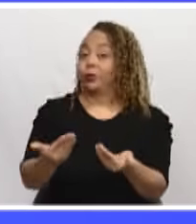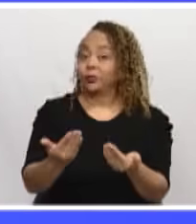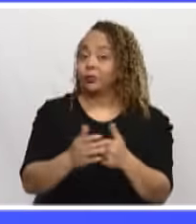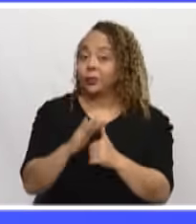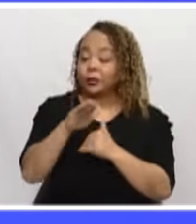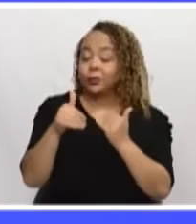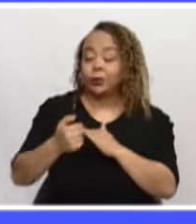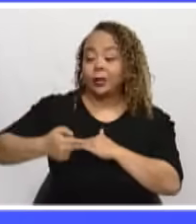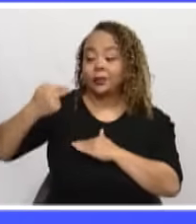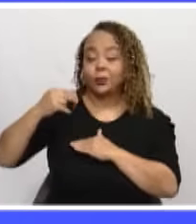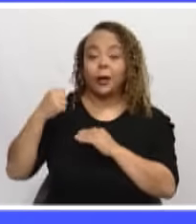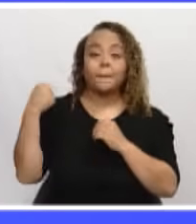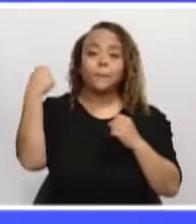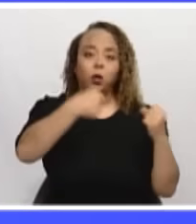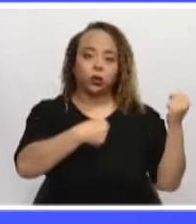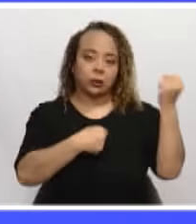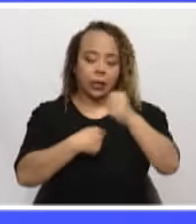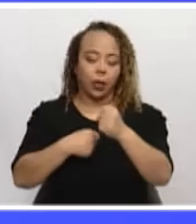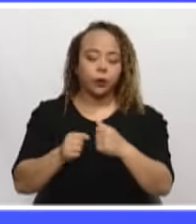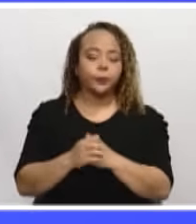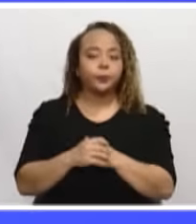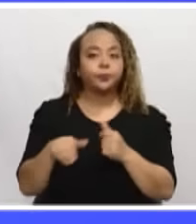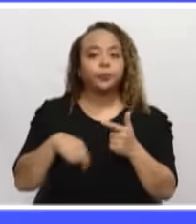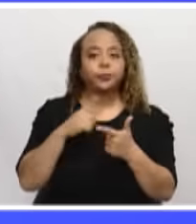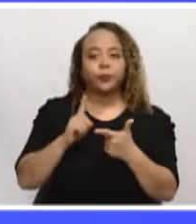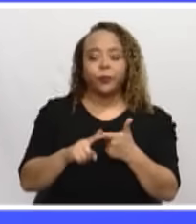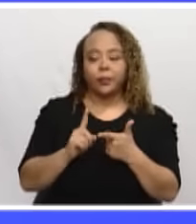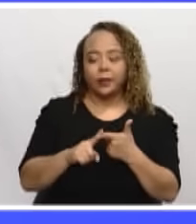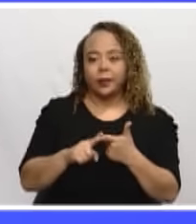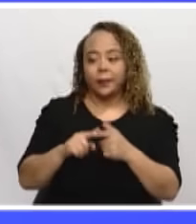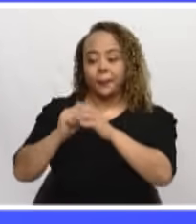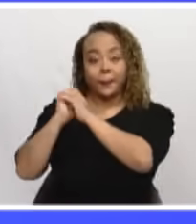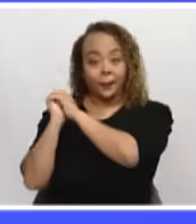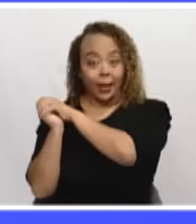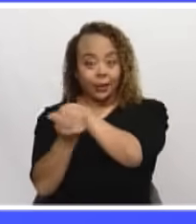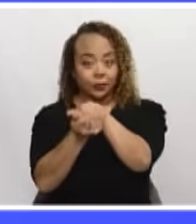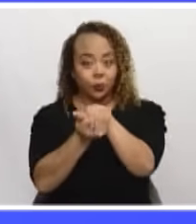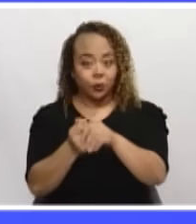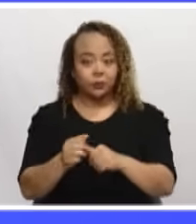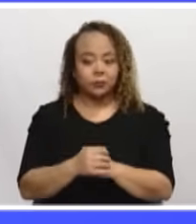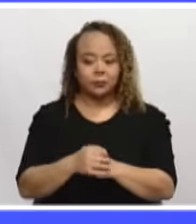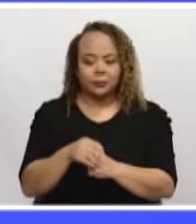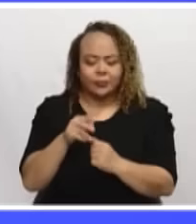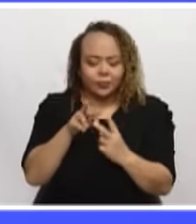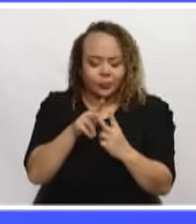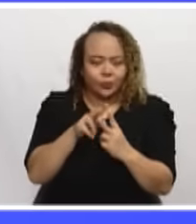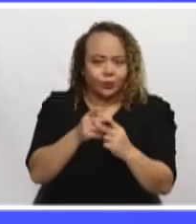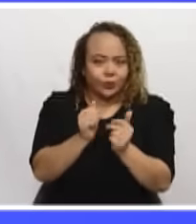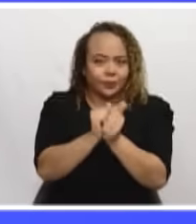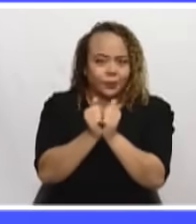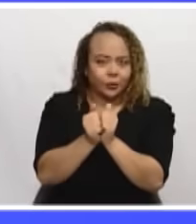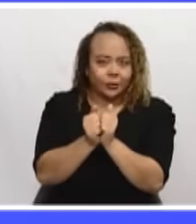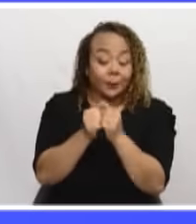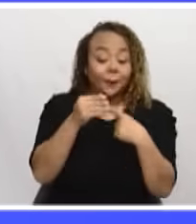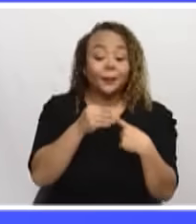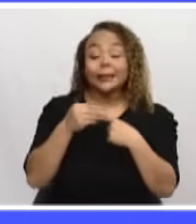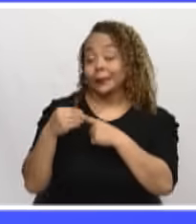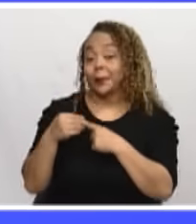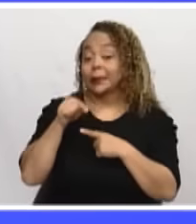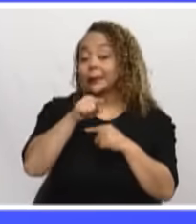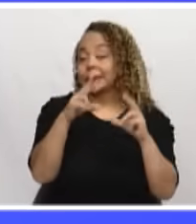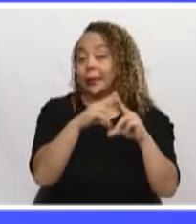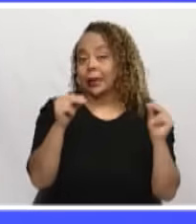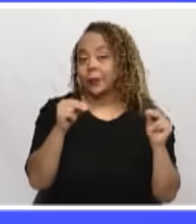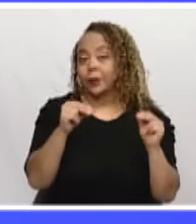largo de la historia el boxeo el el mismo béisbol han sido los dos deportes principales en